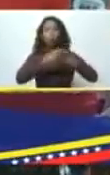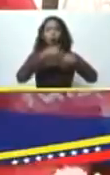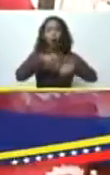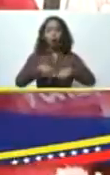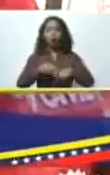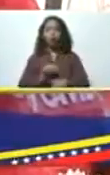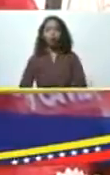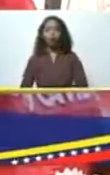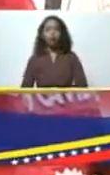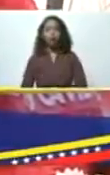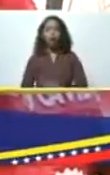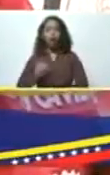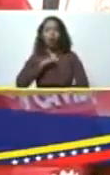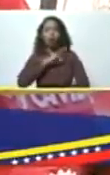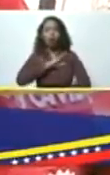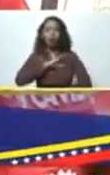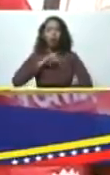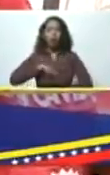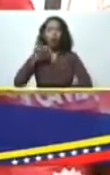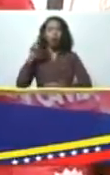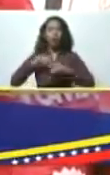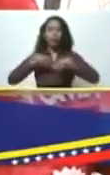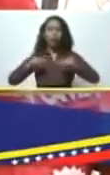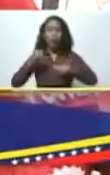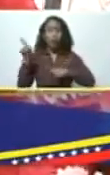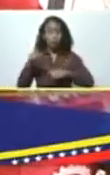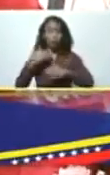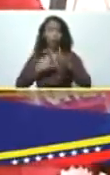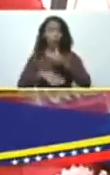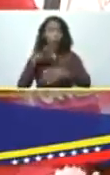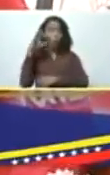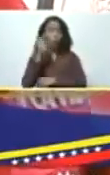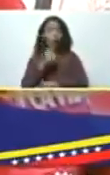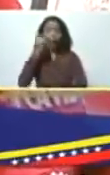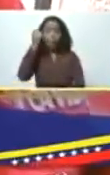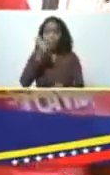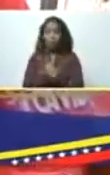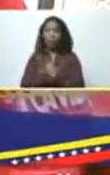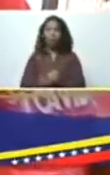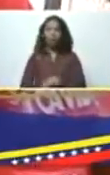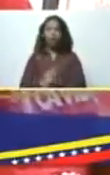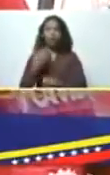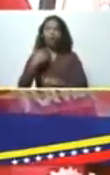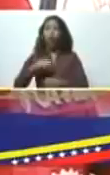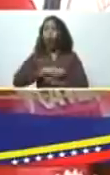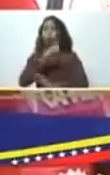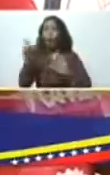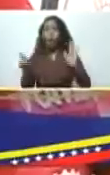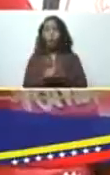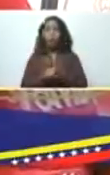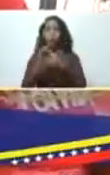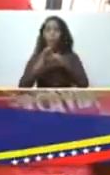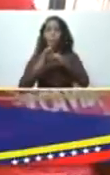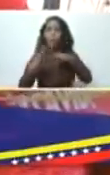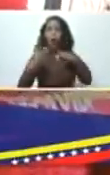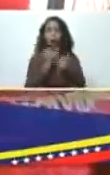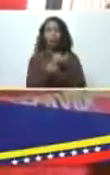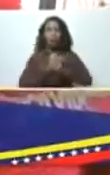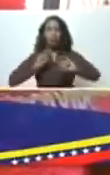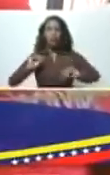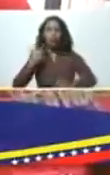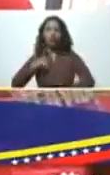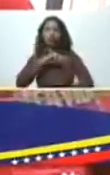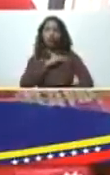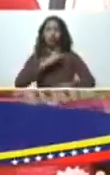aquí en nuestra tierra. Eso lo vamos a lograr. Amén, presidente. Independizarnos totalmente de los pastos importados